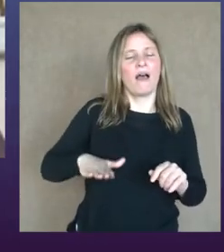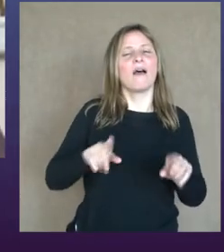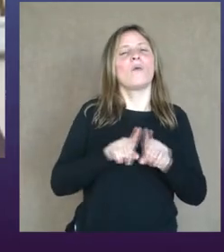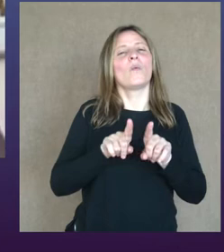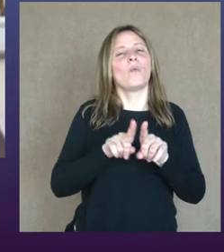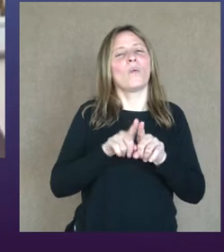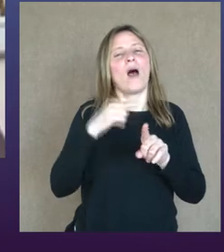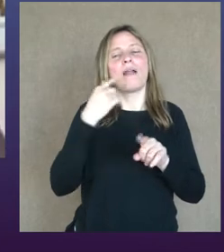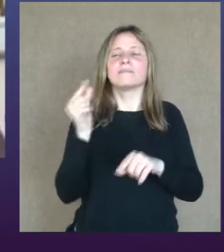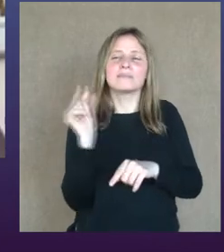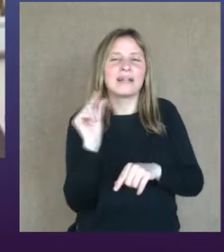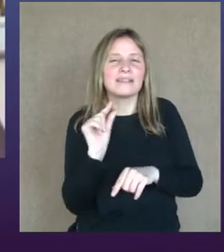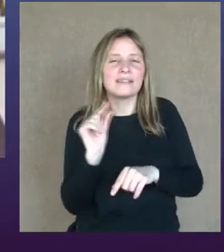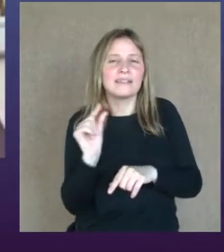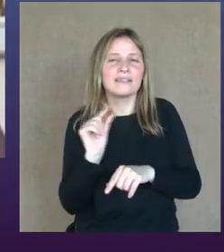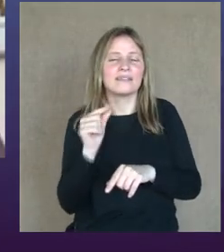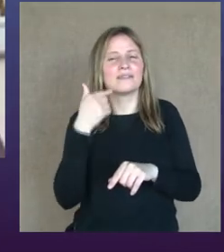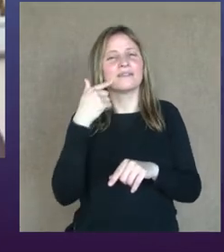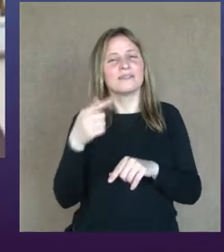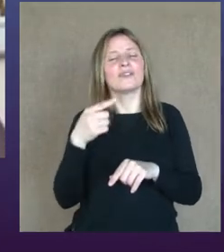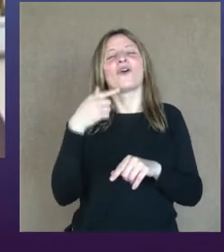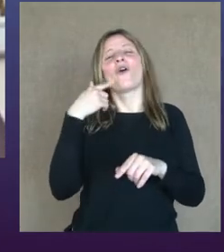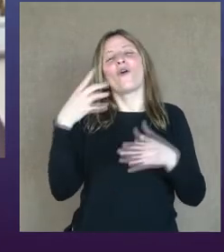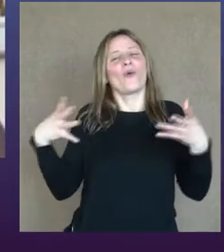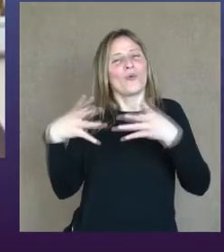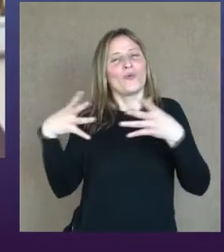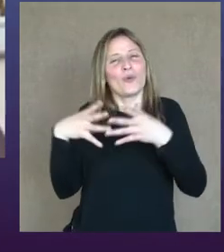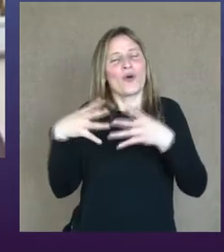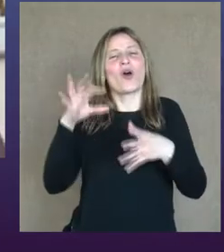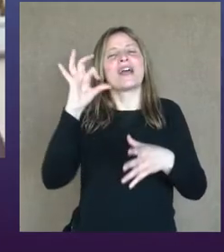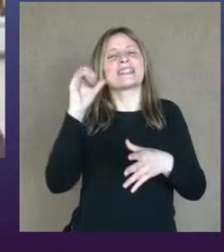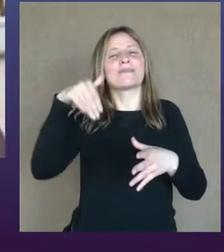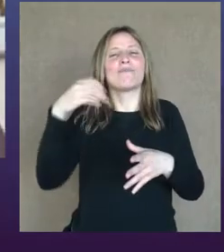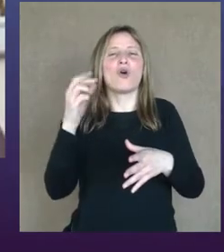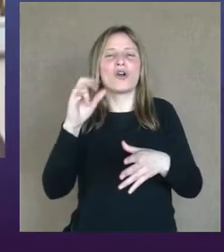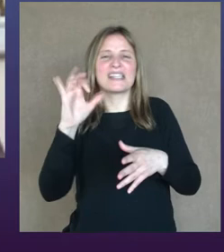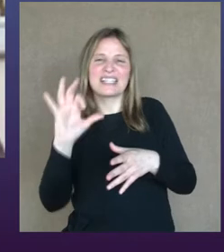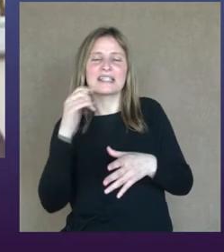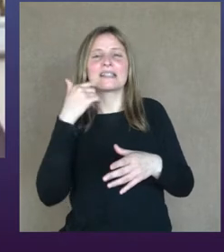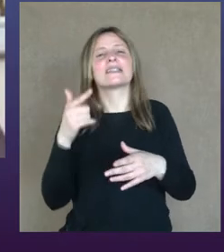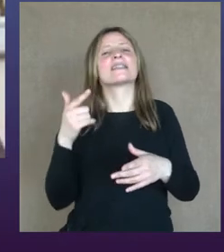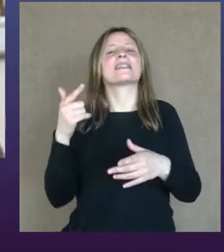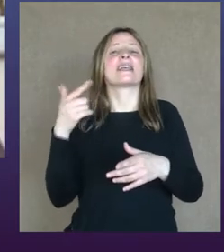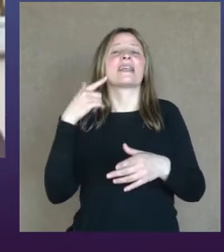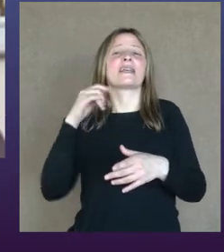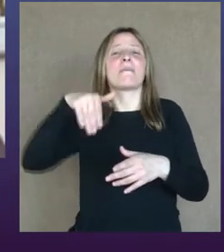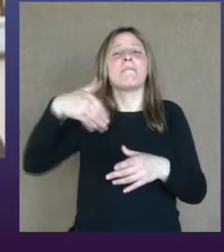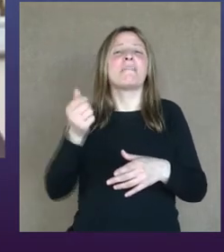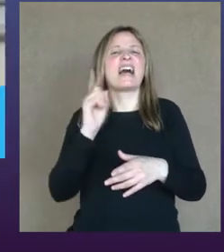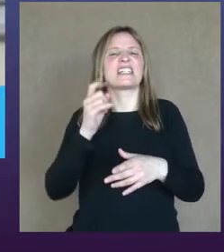me pasó de por un ratito estar en la BCG con Smoris y que hacía el sonido de Daniel